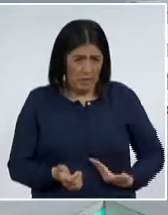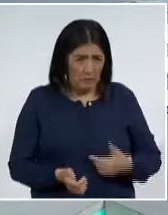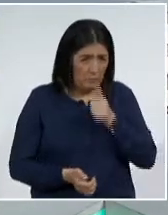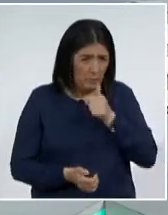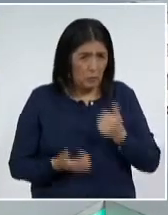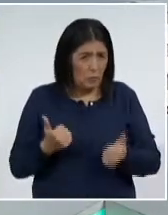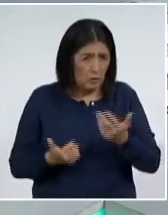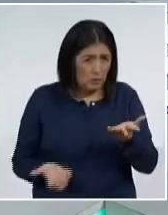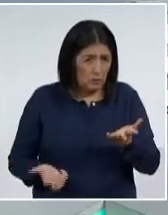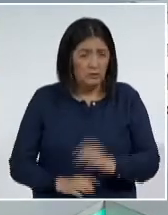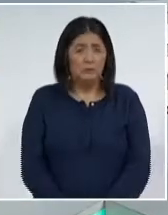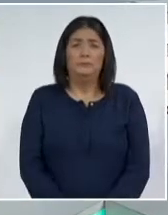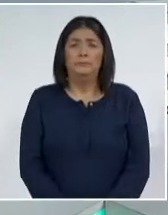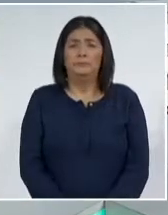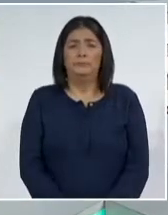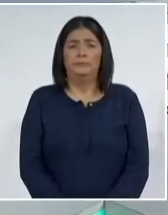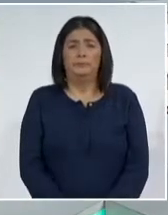privado este?